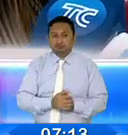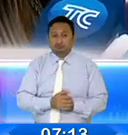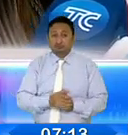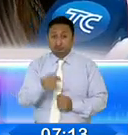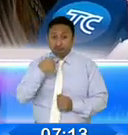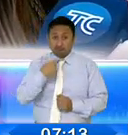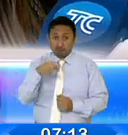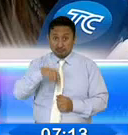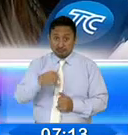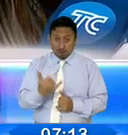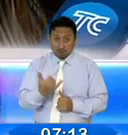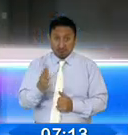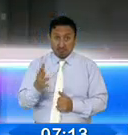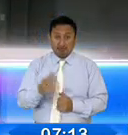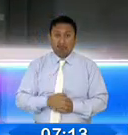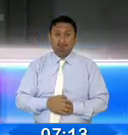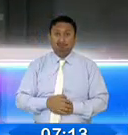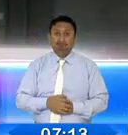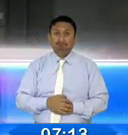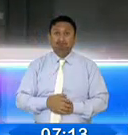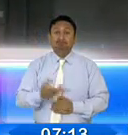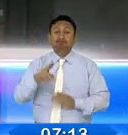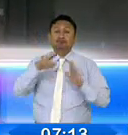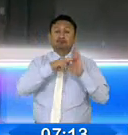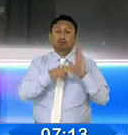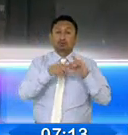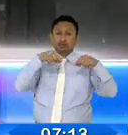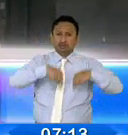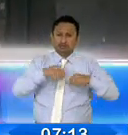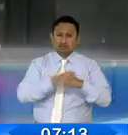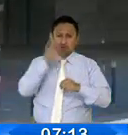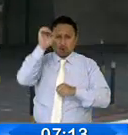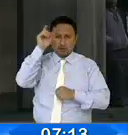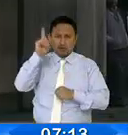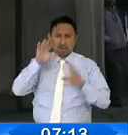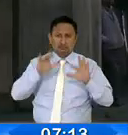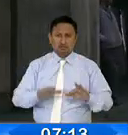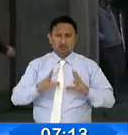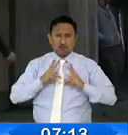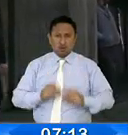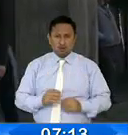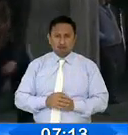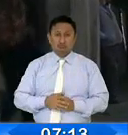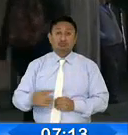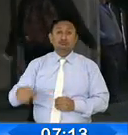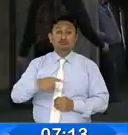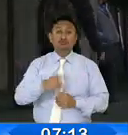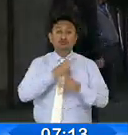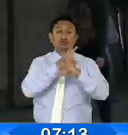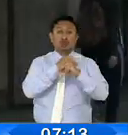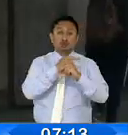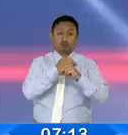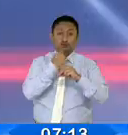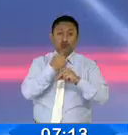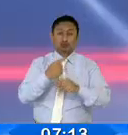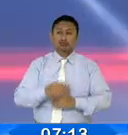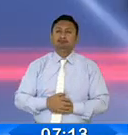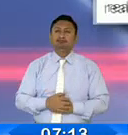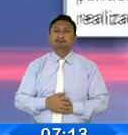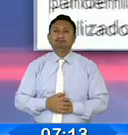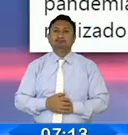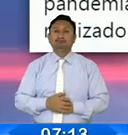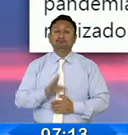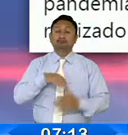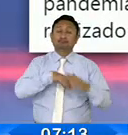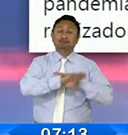caso Fiscalía. Medida que también generó la reacción de la secretaria de Salud, quien a través de su cuenta de Twitter dijo: la prisión preventiva solicitada